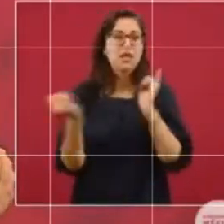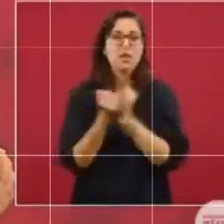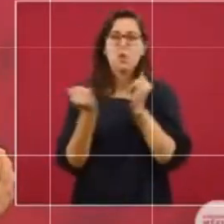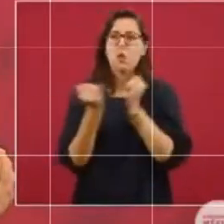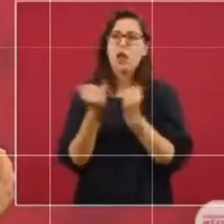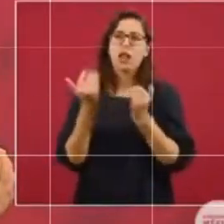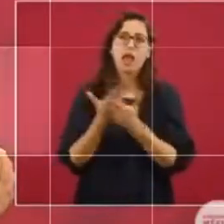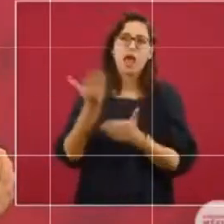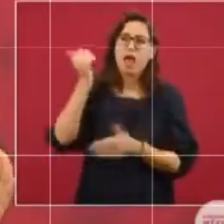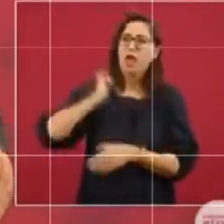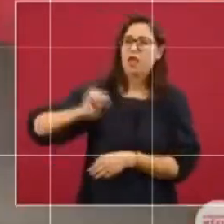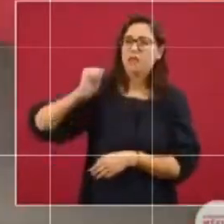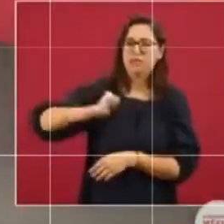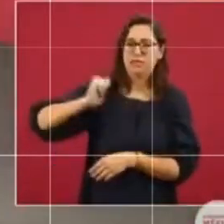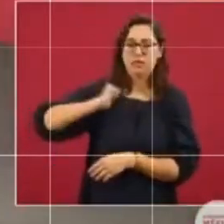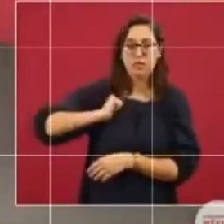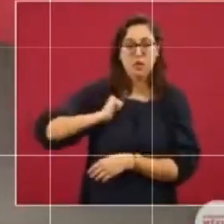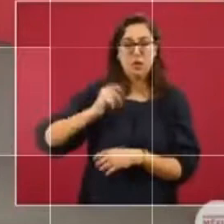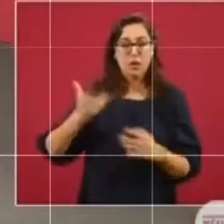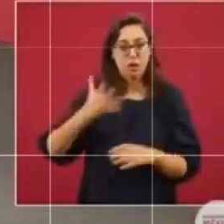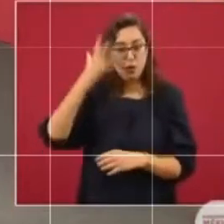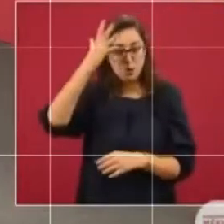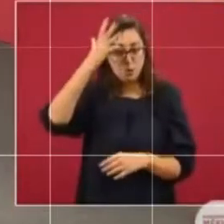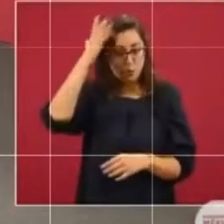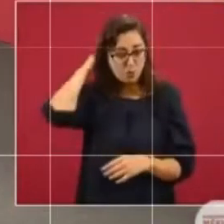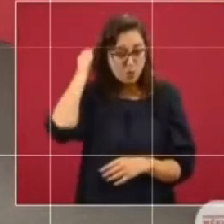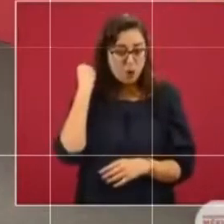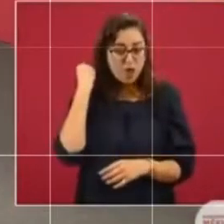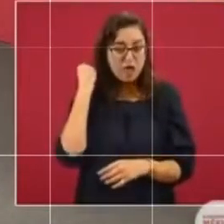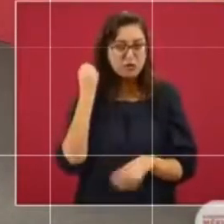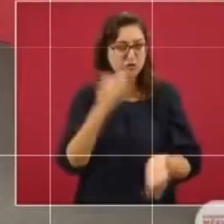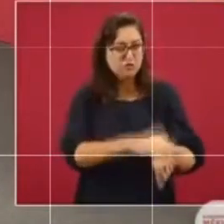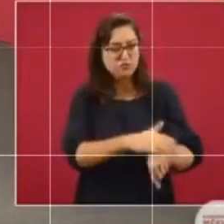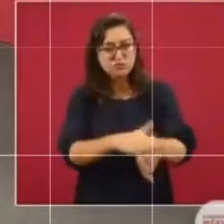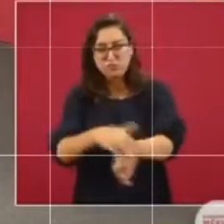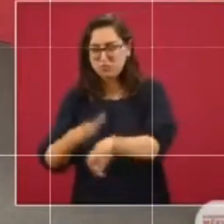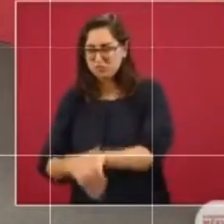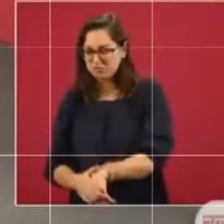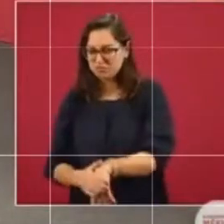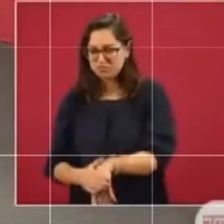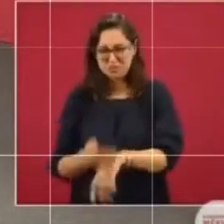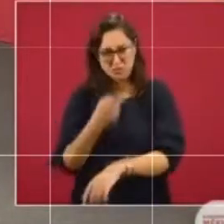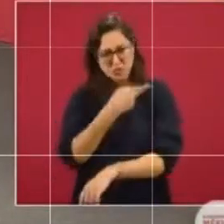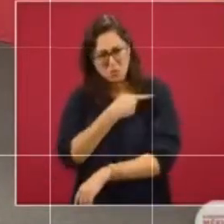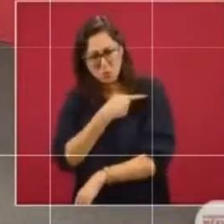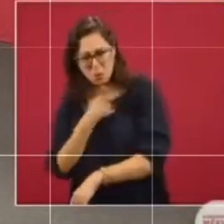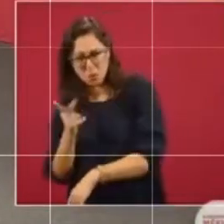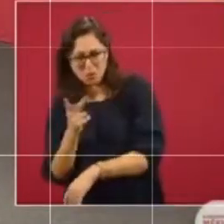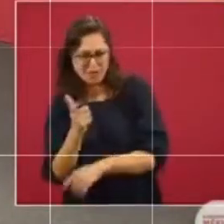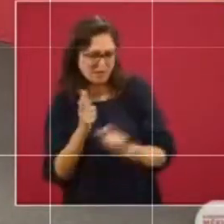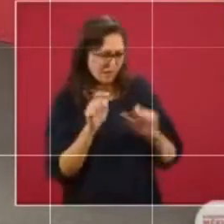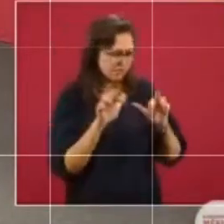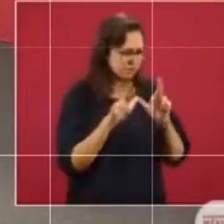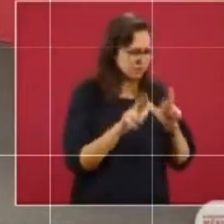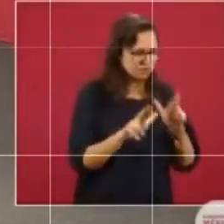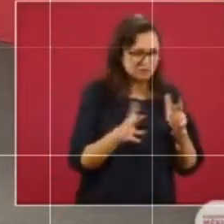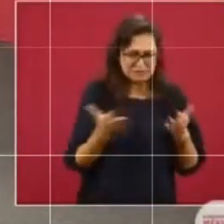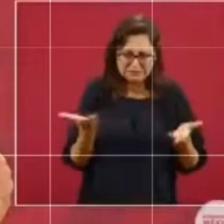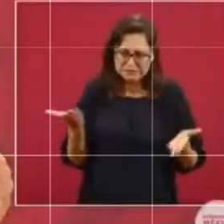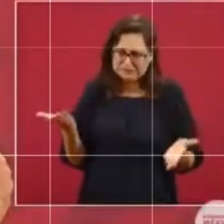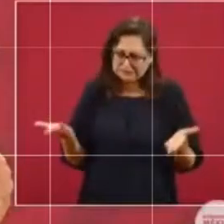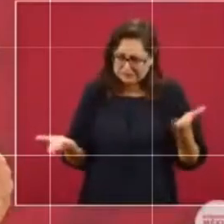llamó a que se moderara la indigencia y la opulencia. Así se está